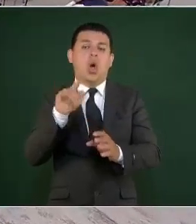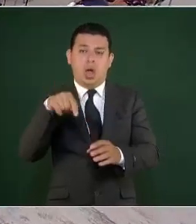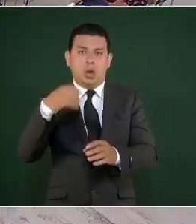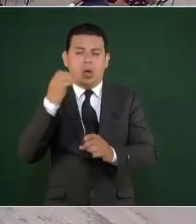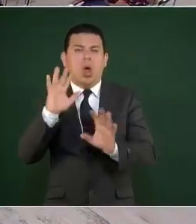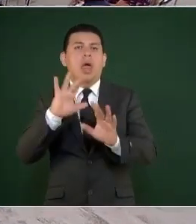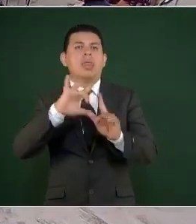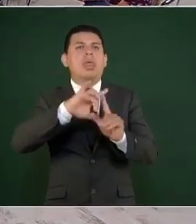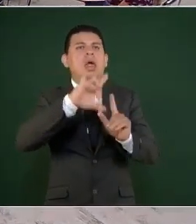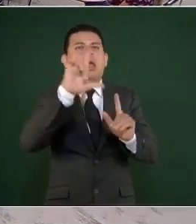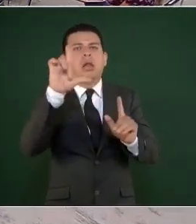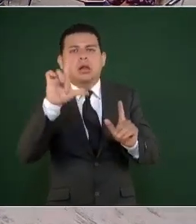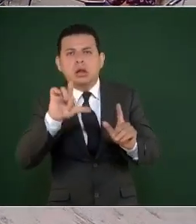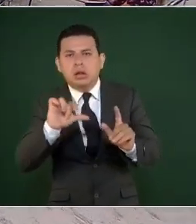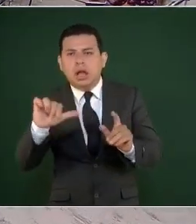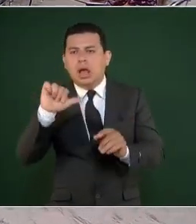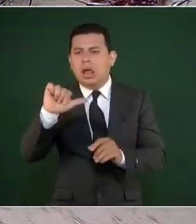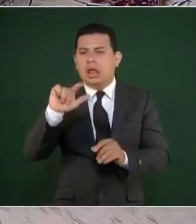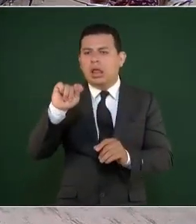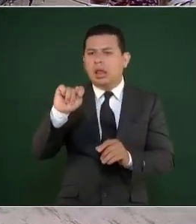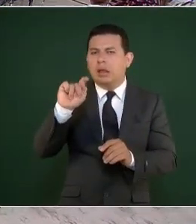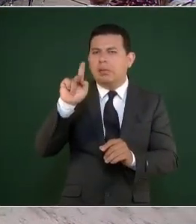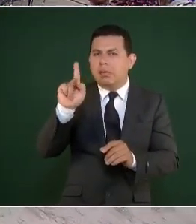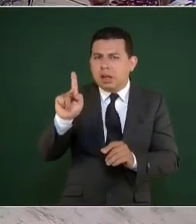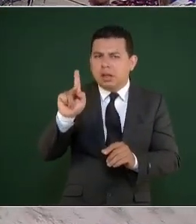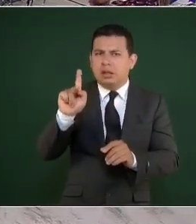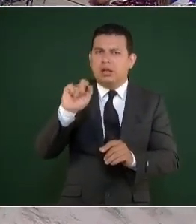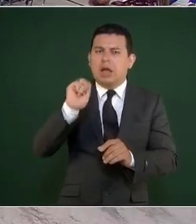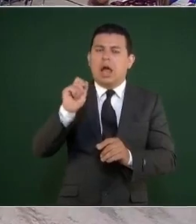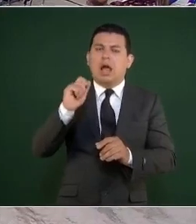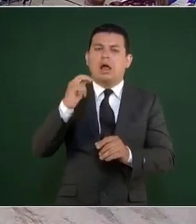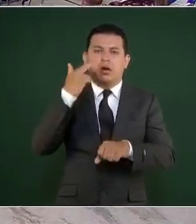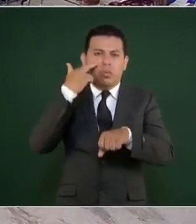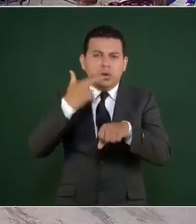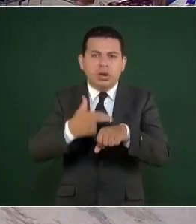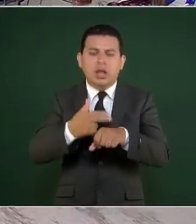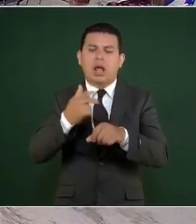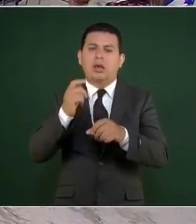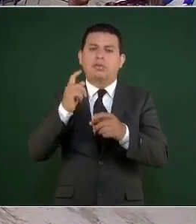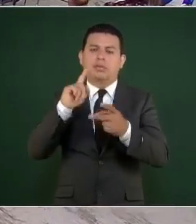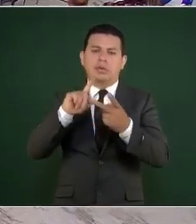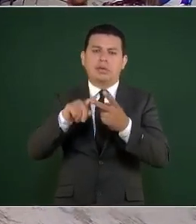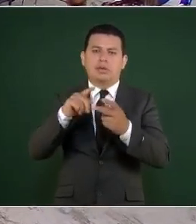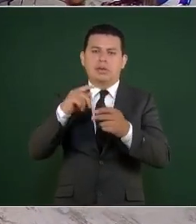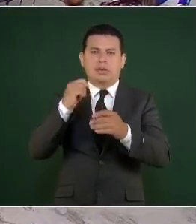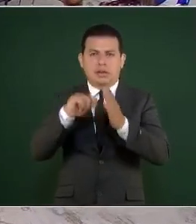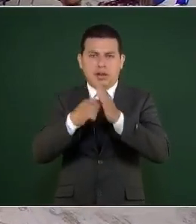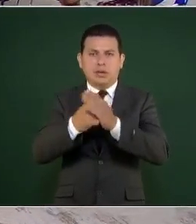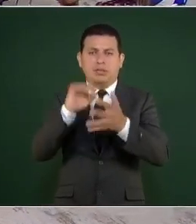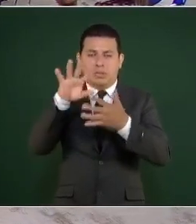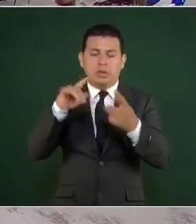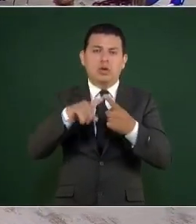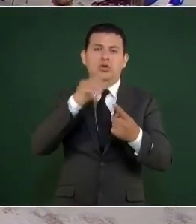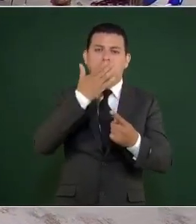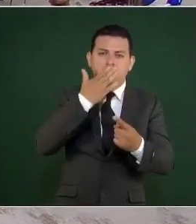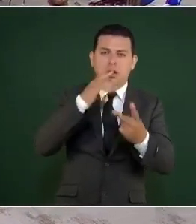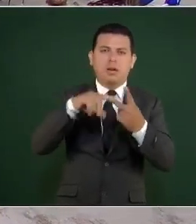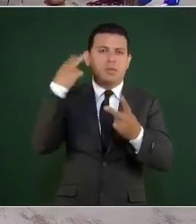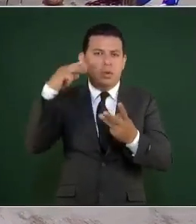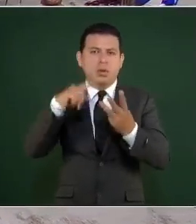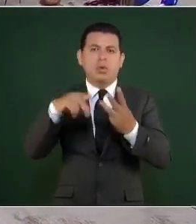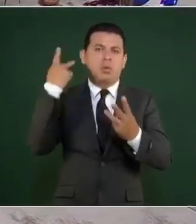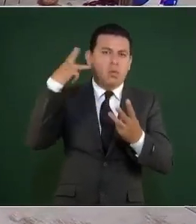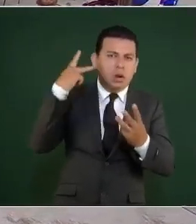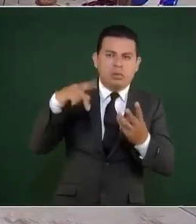Este es el tema de los ATPs, se llaman asesores técnicos pedagógicos. Están en Sonora, están en Veracruz, están en Puebla, sí. Están… Es a